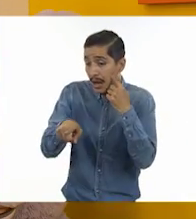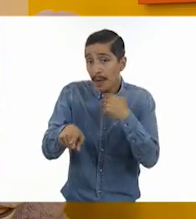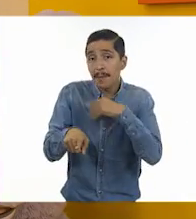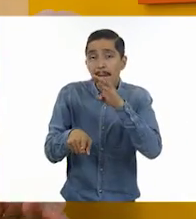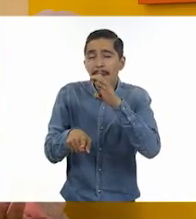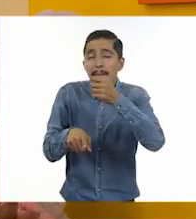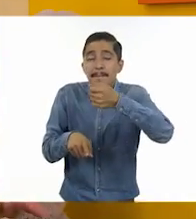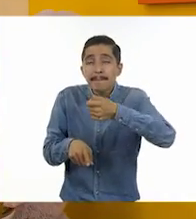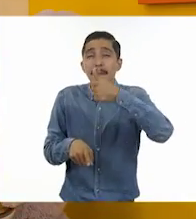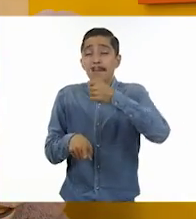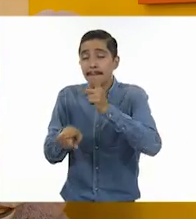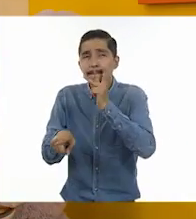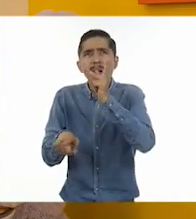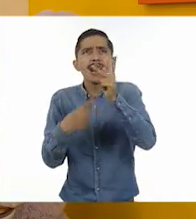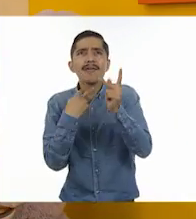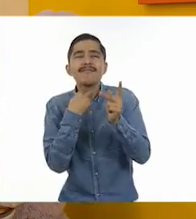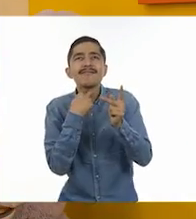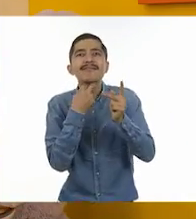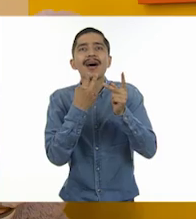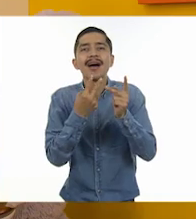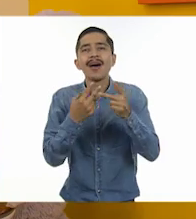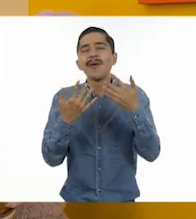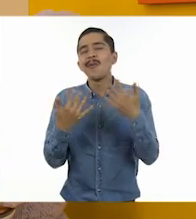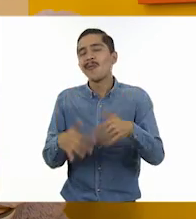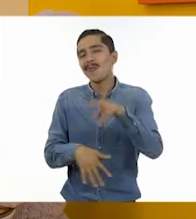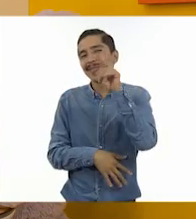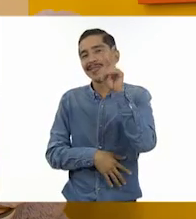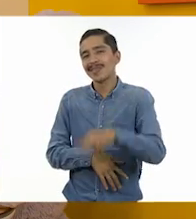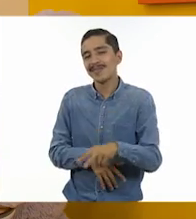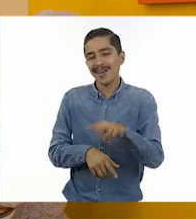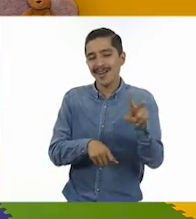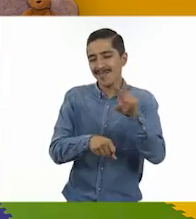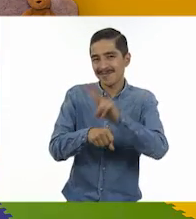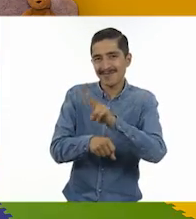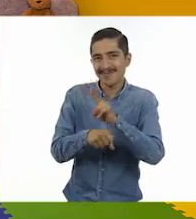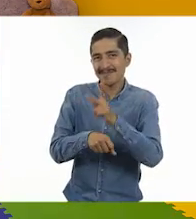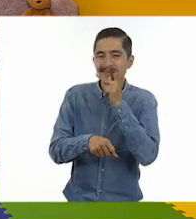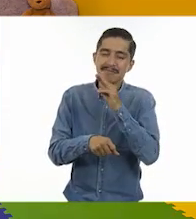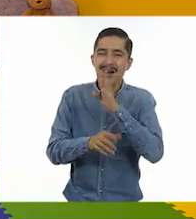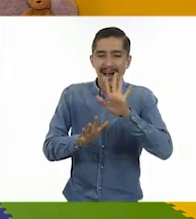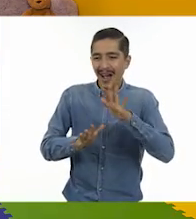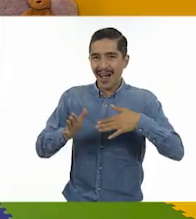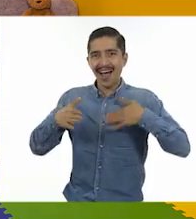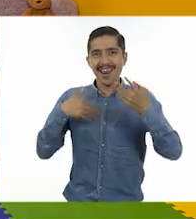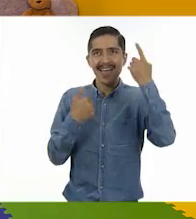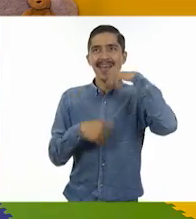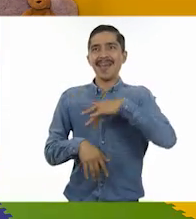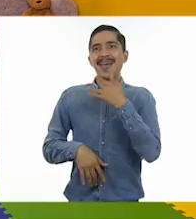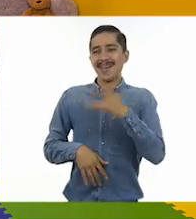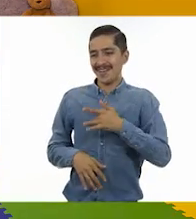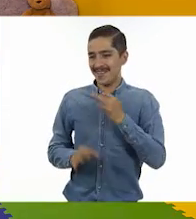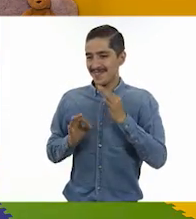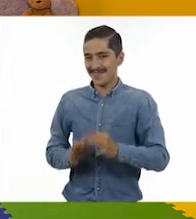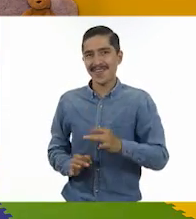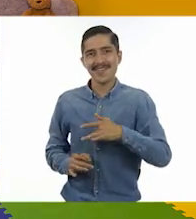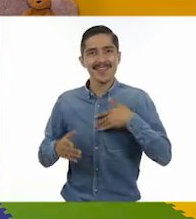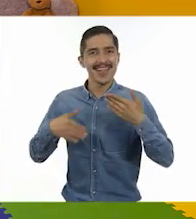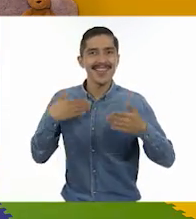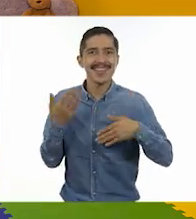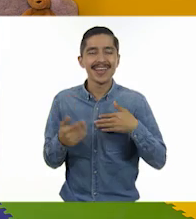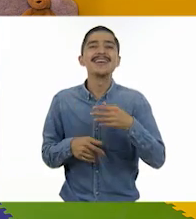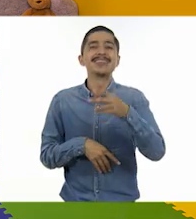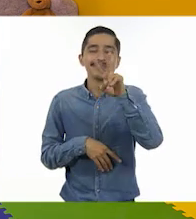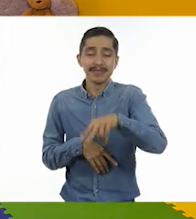sus primeras palabras es una alegría inexplicable para el cuidador. Nos confirma que efectivamente nuestro